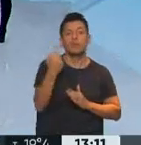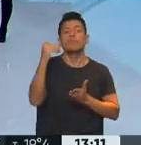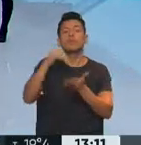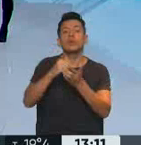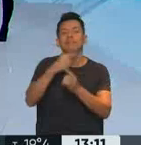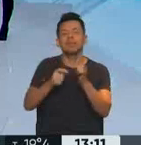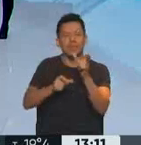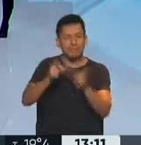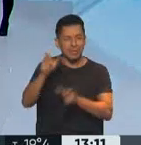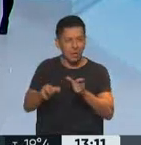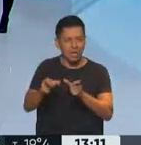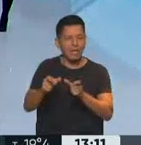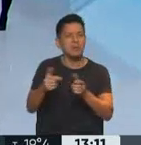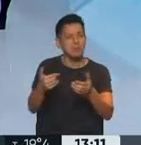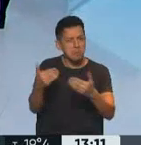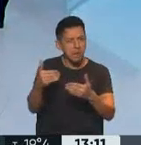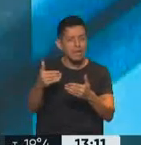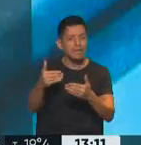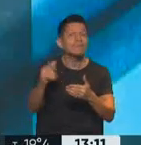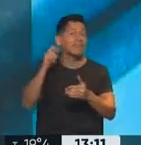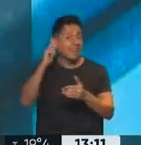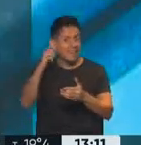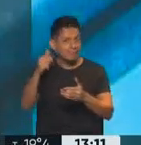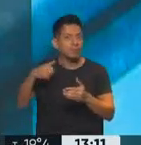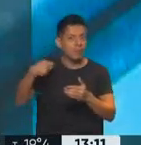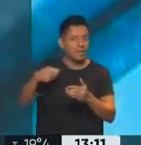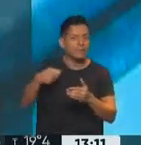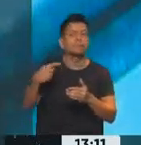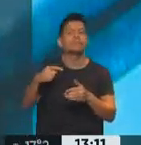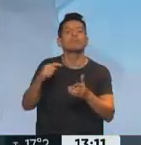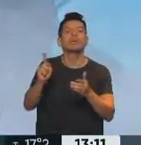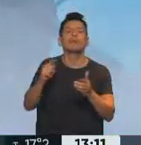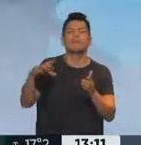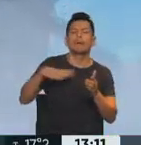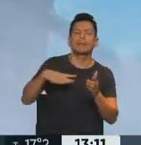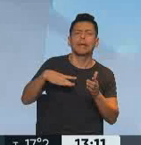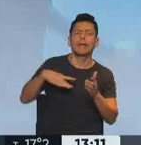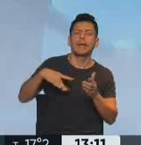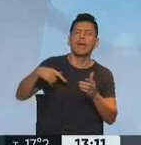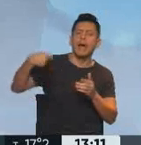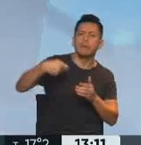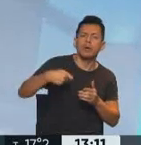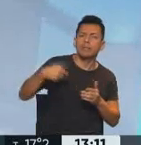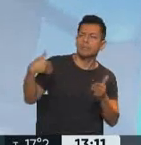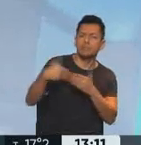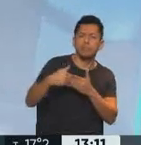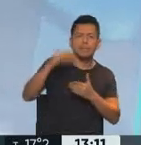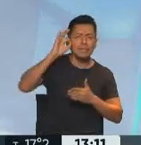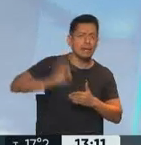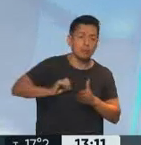personas en edad jubilatoria que no tienen los 30 años bien de aportes que exige la ley